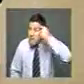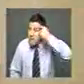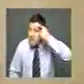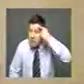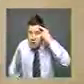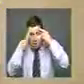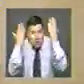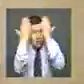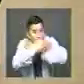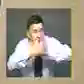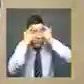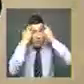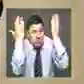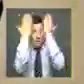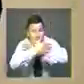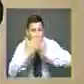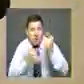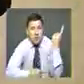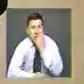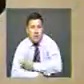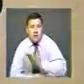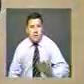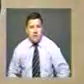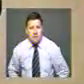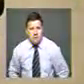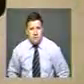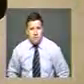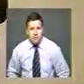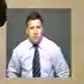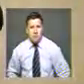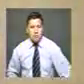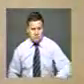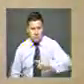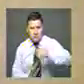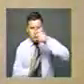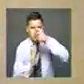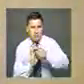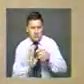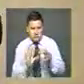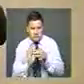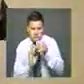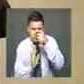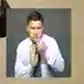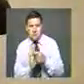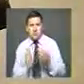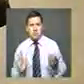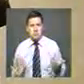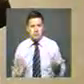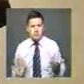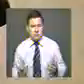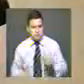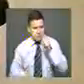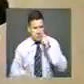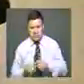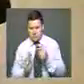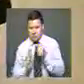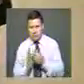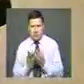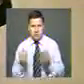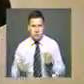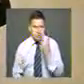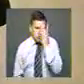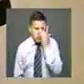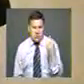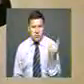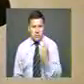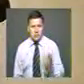matrimonio. Pero hoy en día el matrimonio o la unión marital no pueden unirse porque